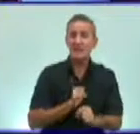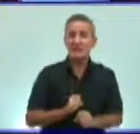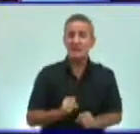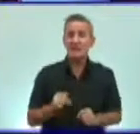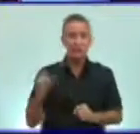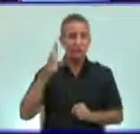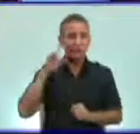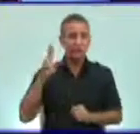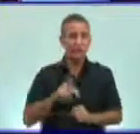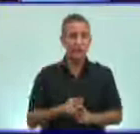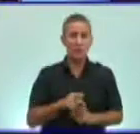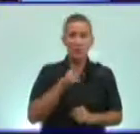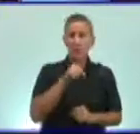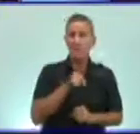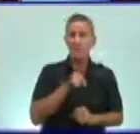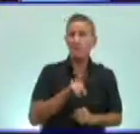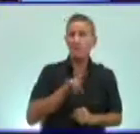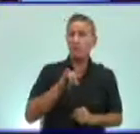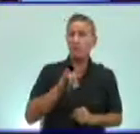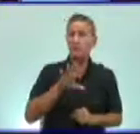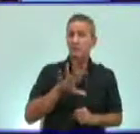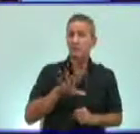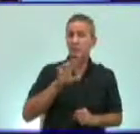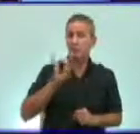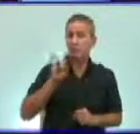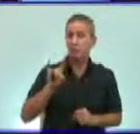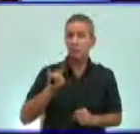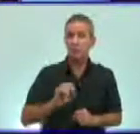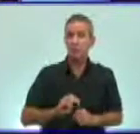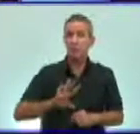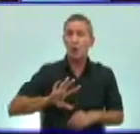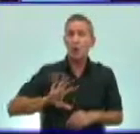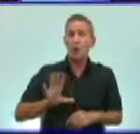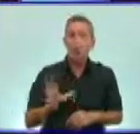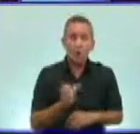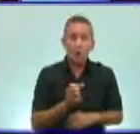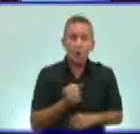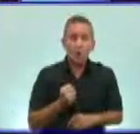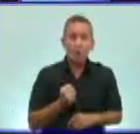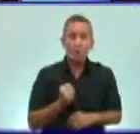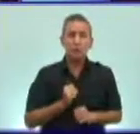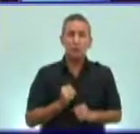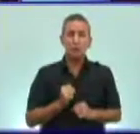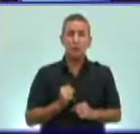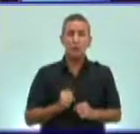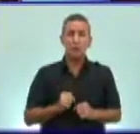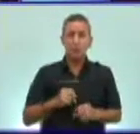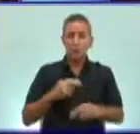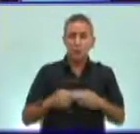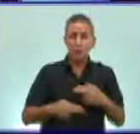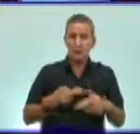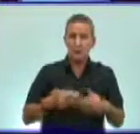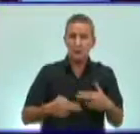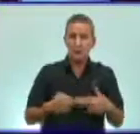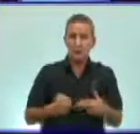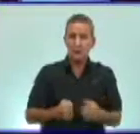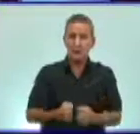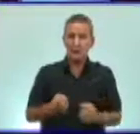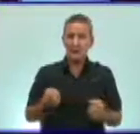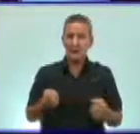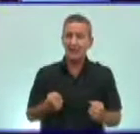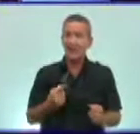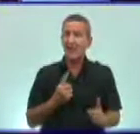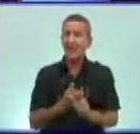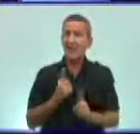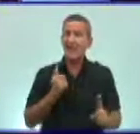que planteaba: toda acción contrarrevolucionaria debe tener su medida y debe tener su respuesta revolucionaria.